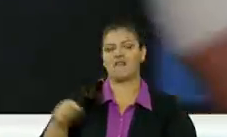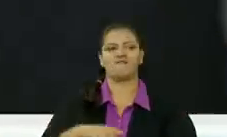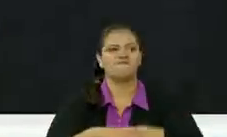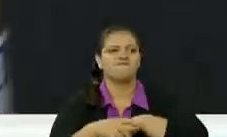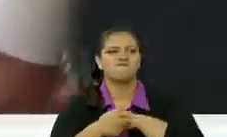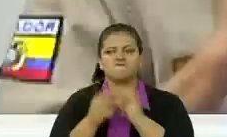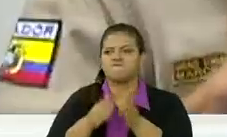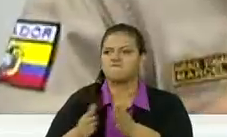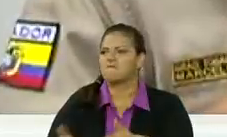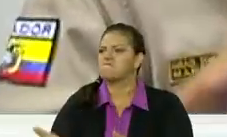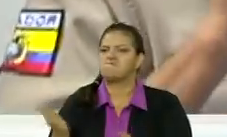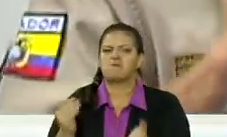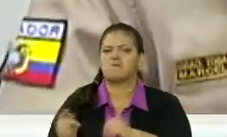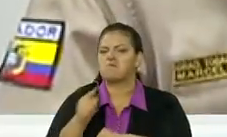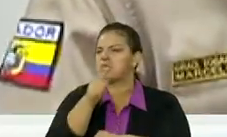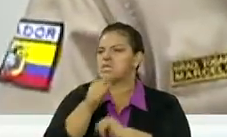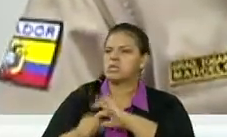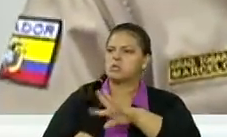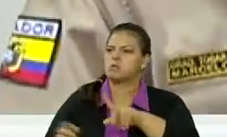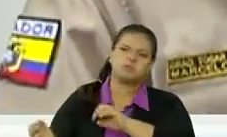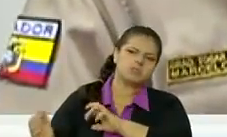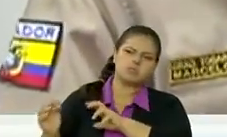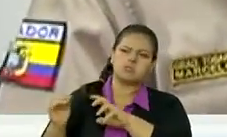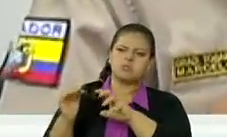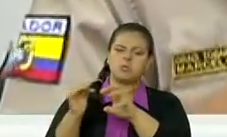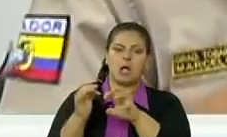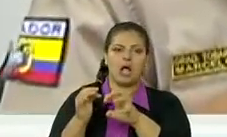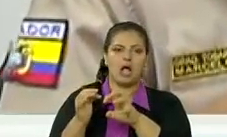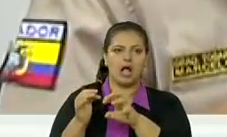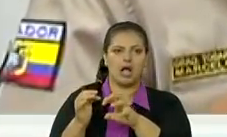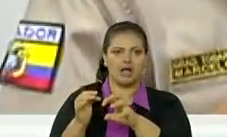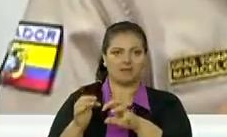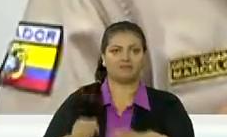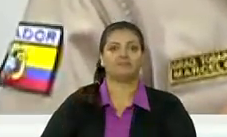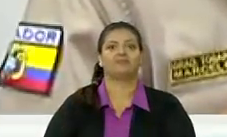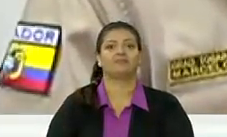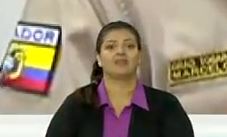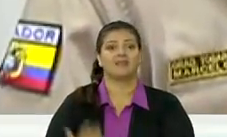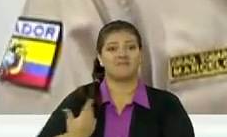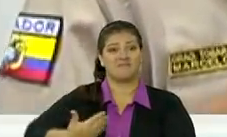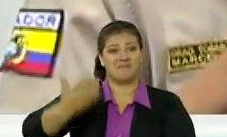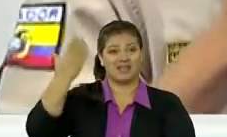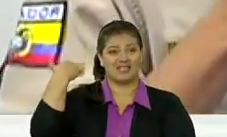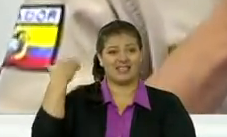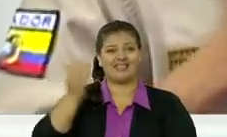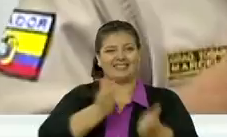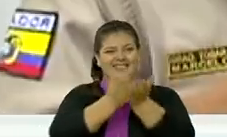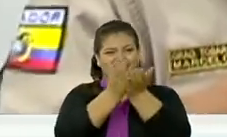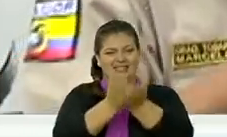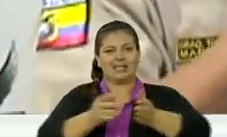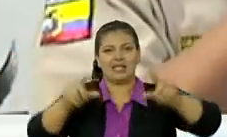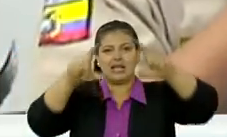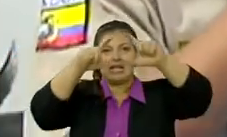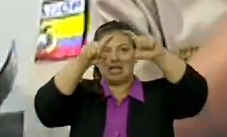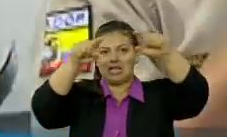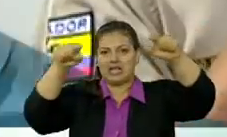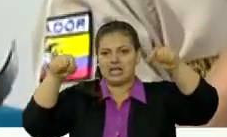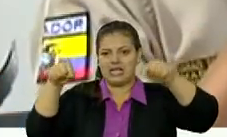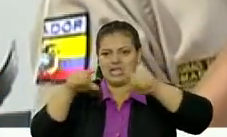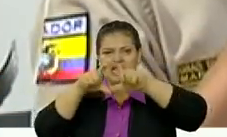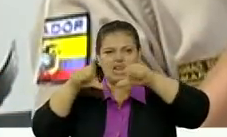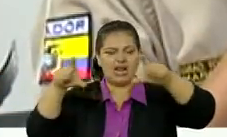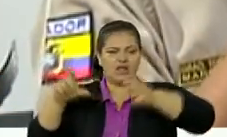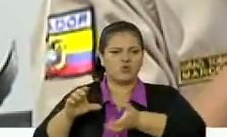siempre recordarán, la modalidad de hace años cuando se robaban los contenedores, era el acontecimiento en el cual era lícita la